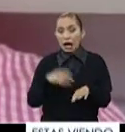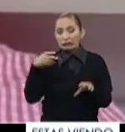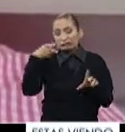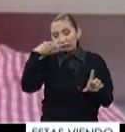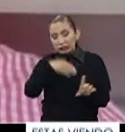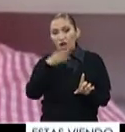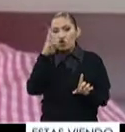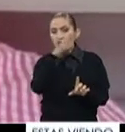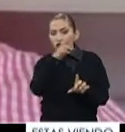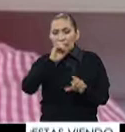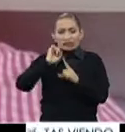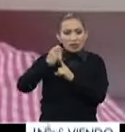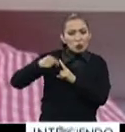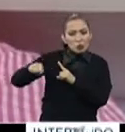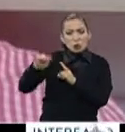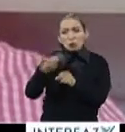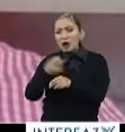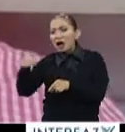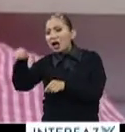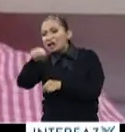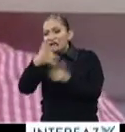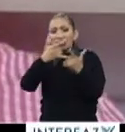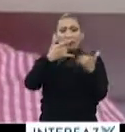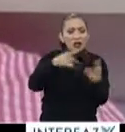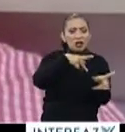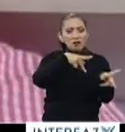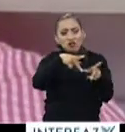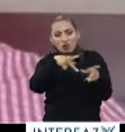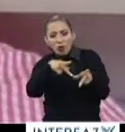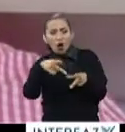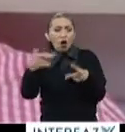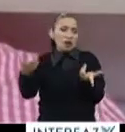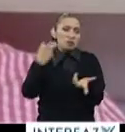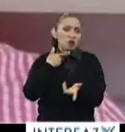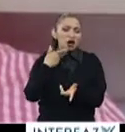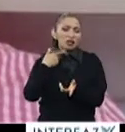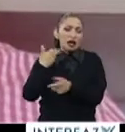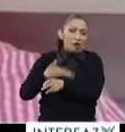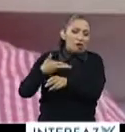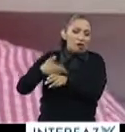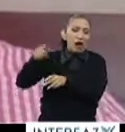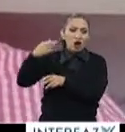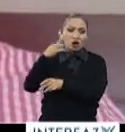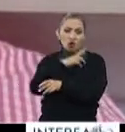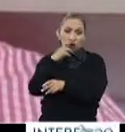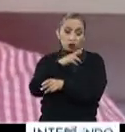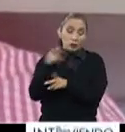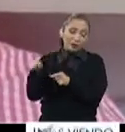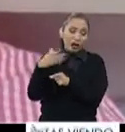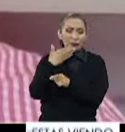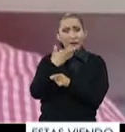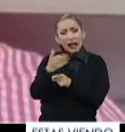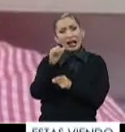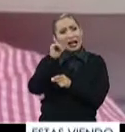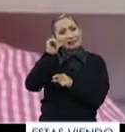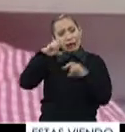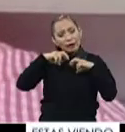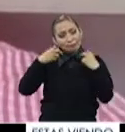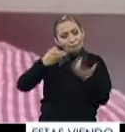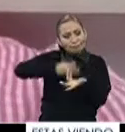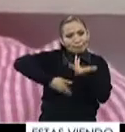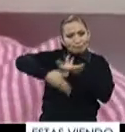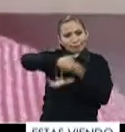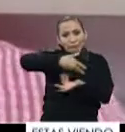acerca de Rusia y la situación en Rusia, la historia del fútbol y la política en Rusia. Entonces estuvo muy bien la